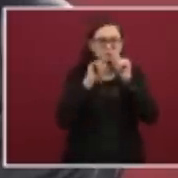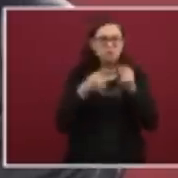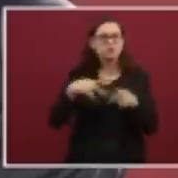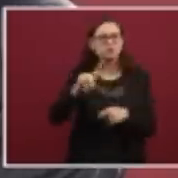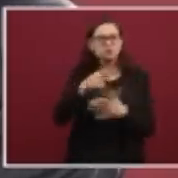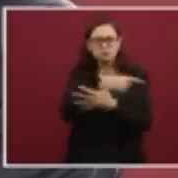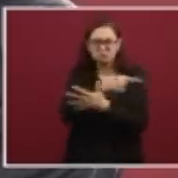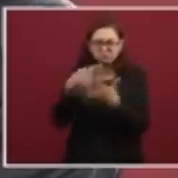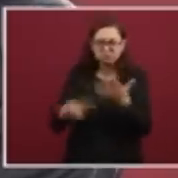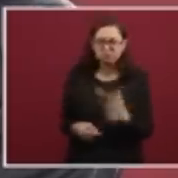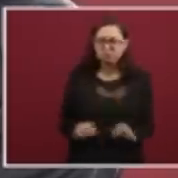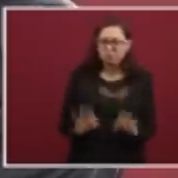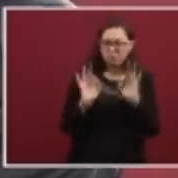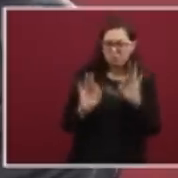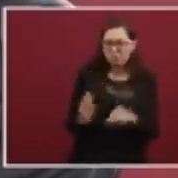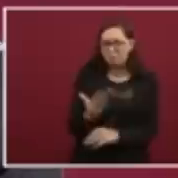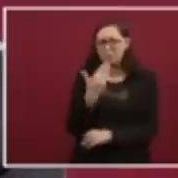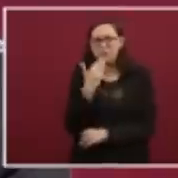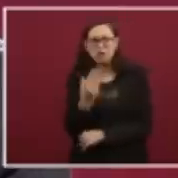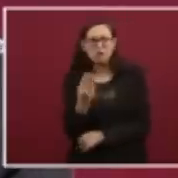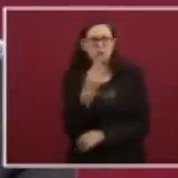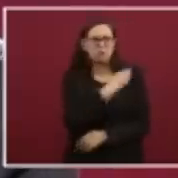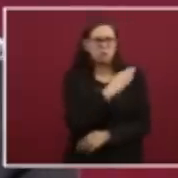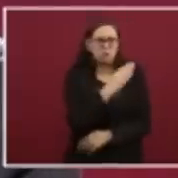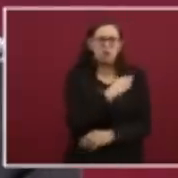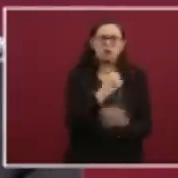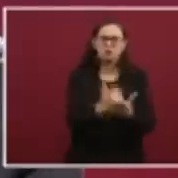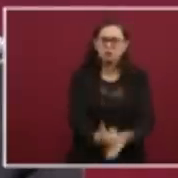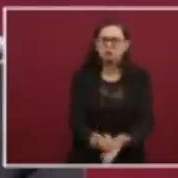buenos que nos están ayudando.